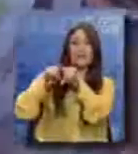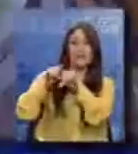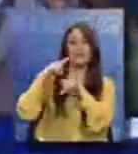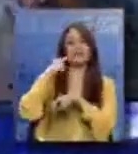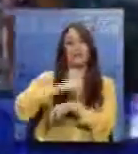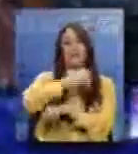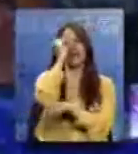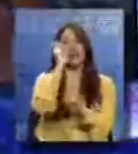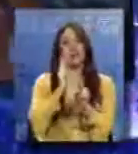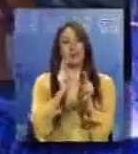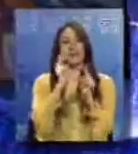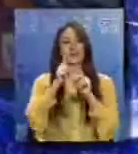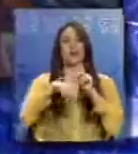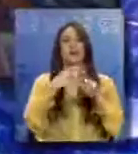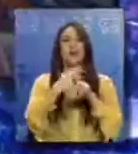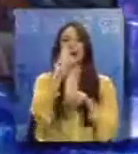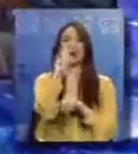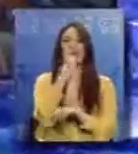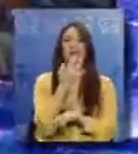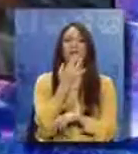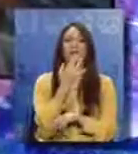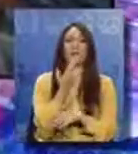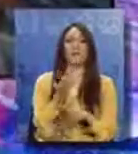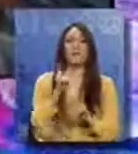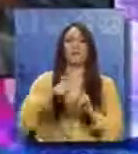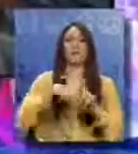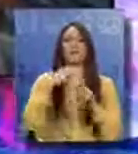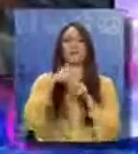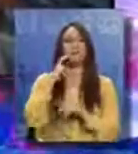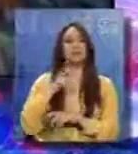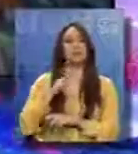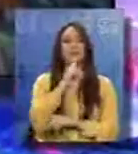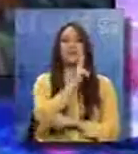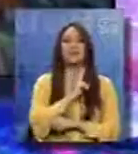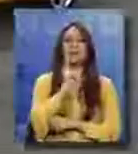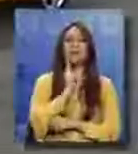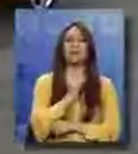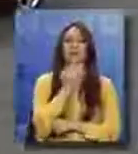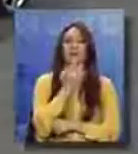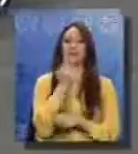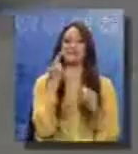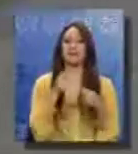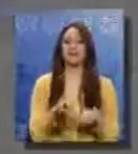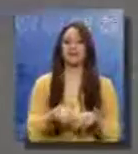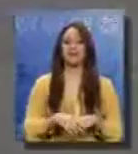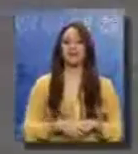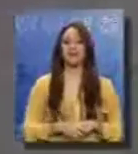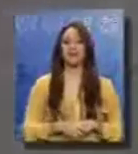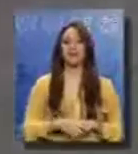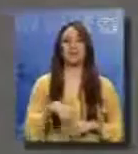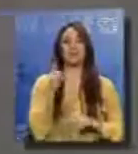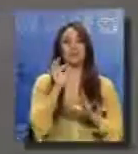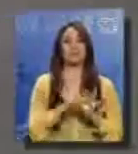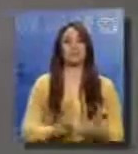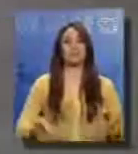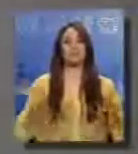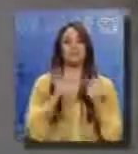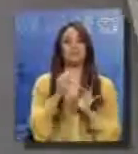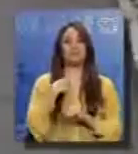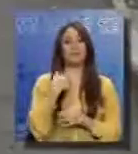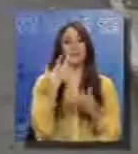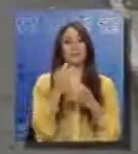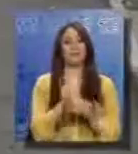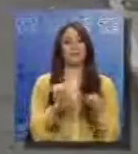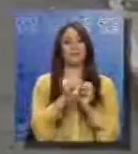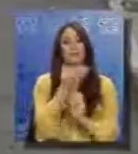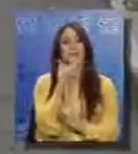en las locales se encuentran alojamiento favorito, mejor anfitrión turístico y restaurante favorito, el gremio de taxistas es uno de los sectores que desea convertirse en el